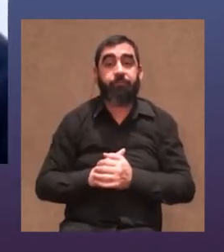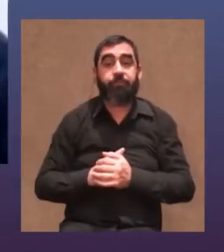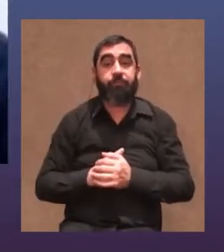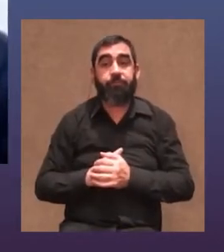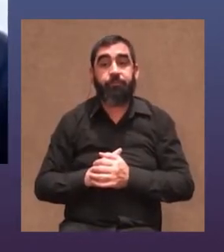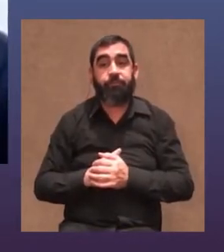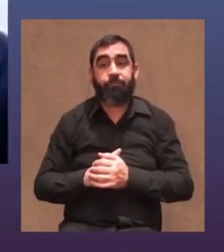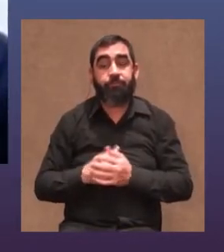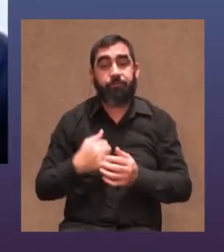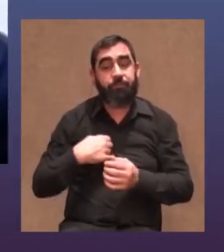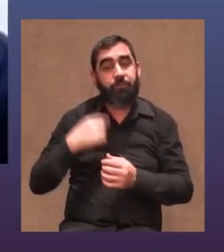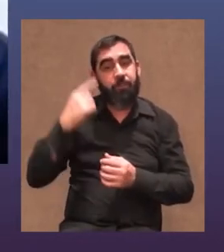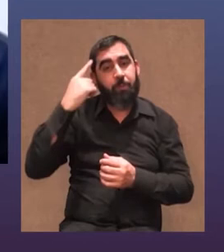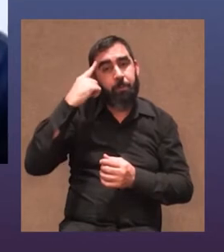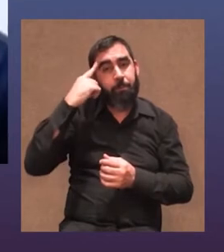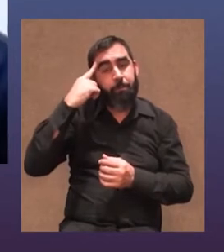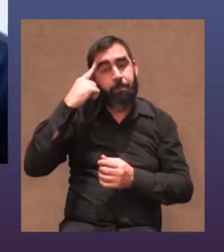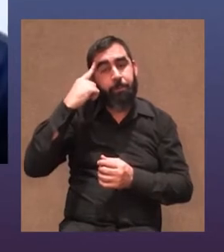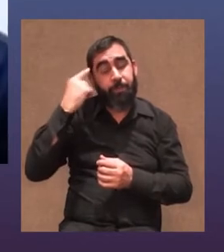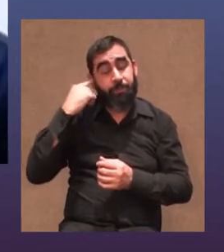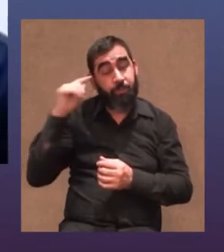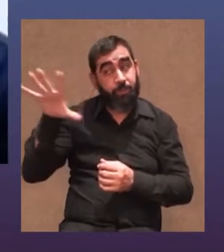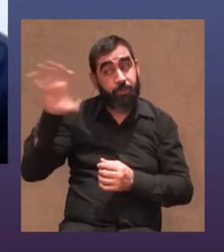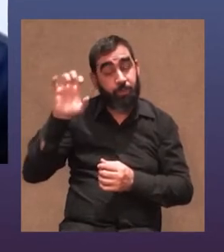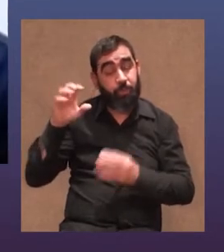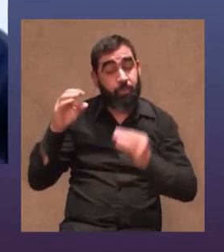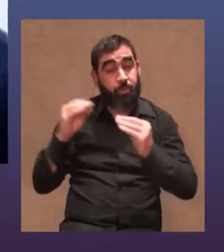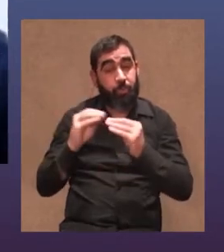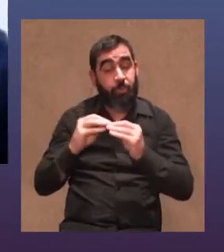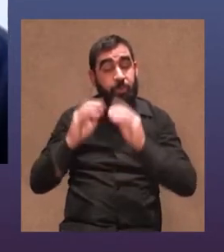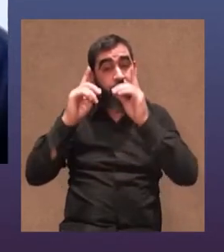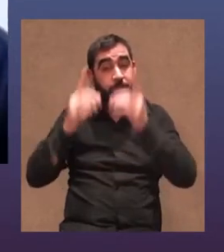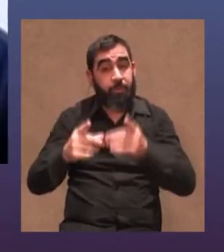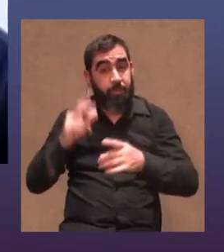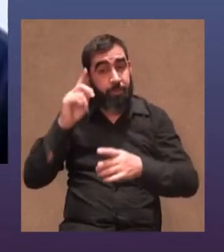Ah, estaba pensando mientras escuchaba a Claudia también.